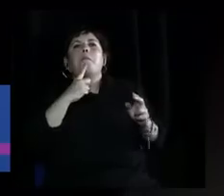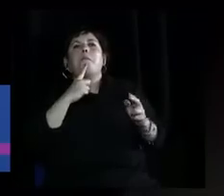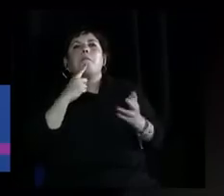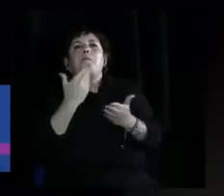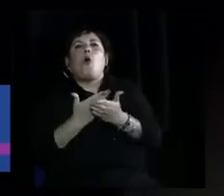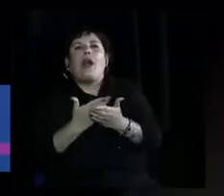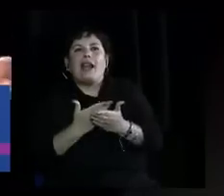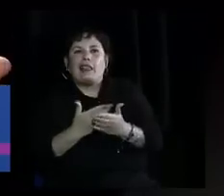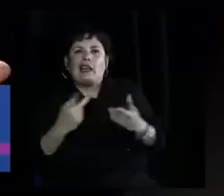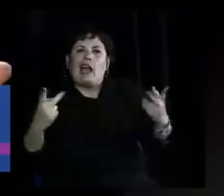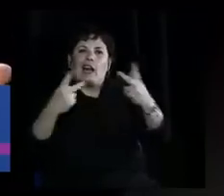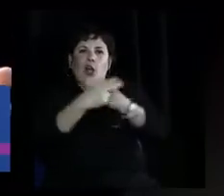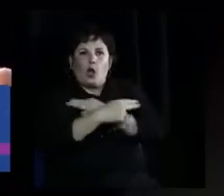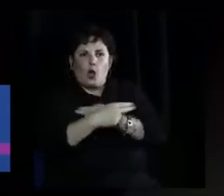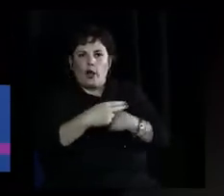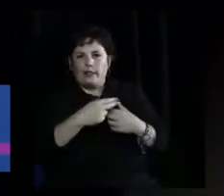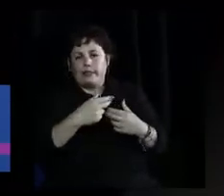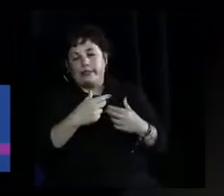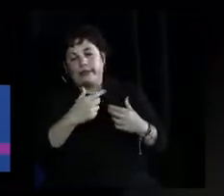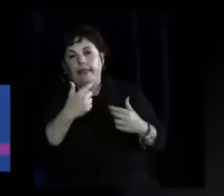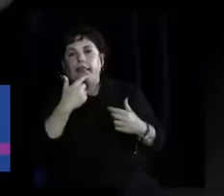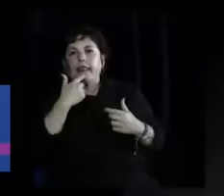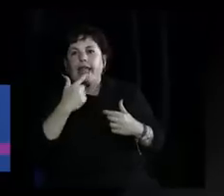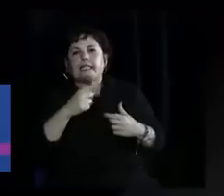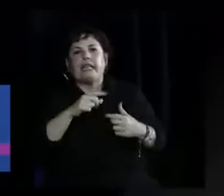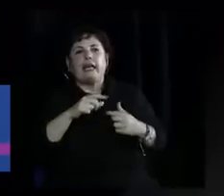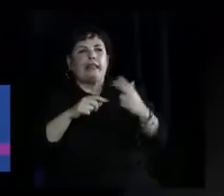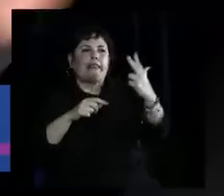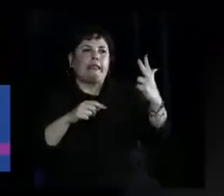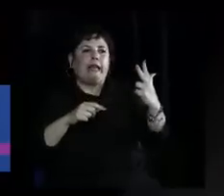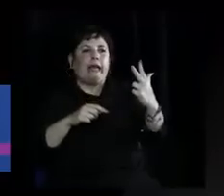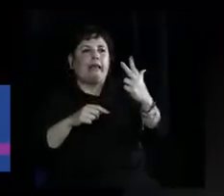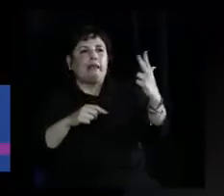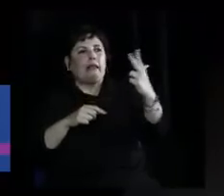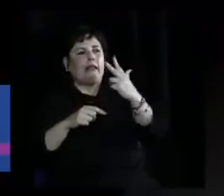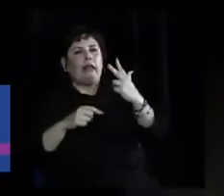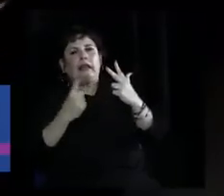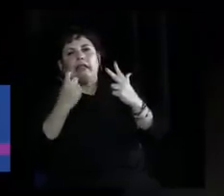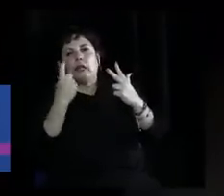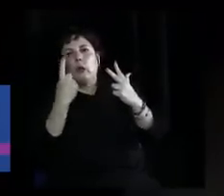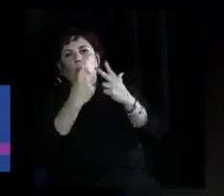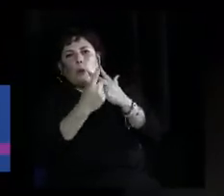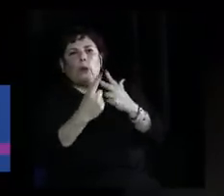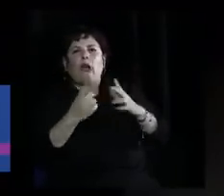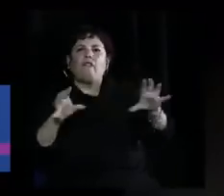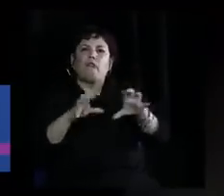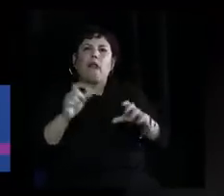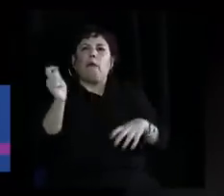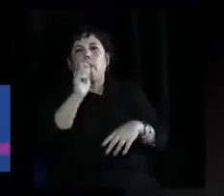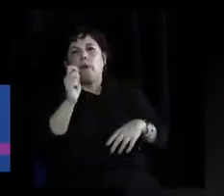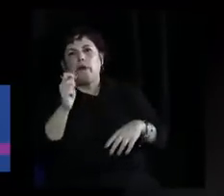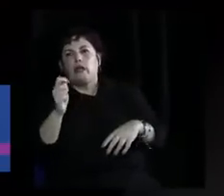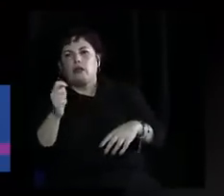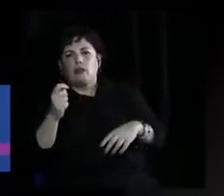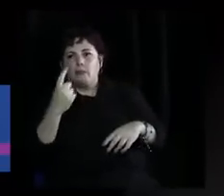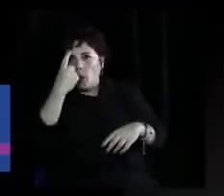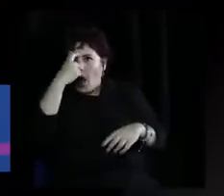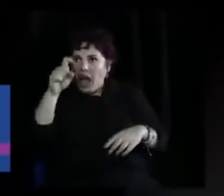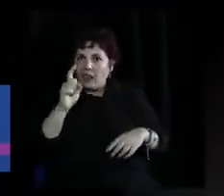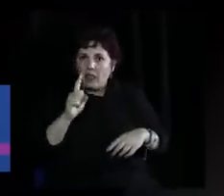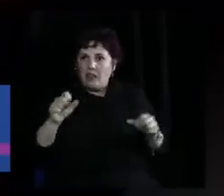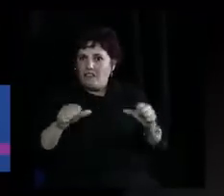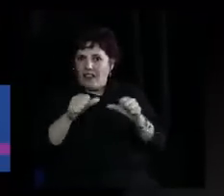meten discusiones por la ventana, ¿tá? Cuando dicen el 3x1 y los funcionarios públicos, se le pega. En realidad es, alguien lo tiene que